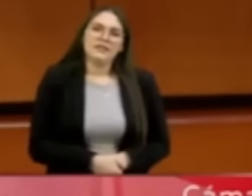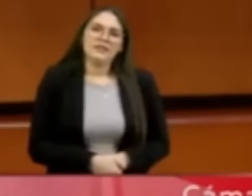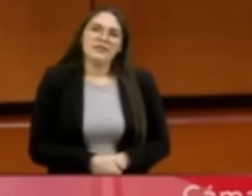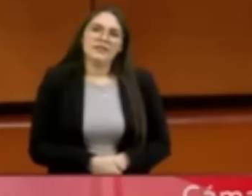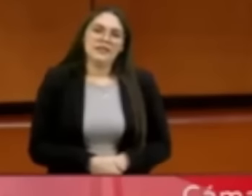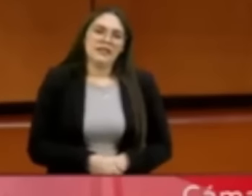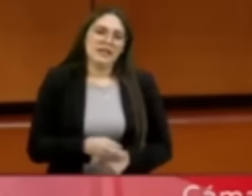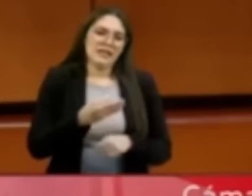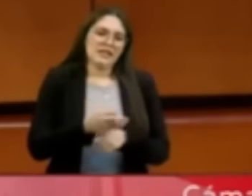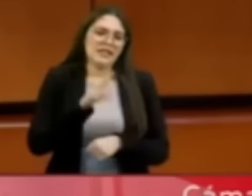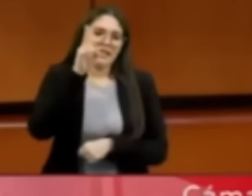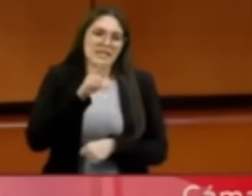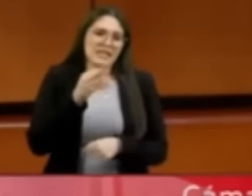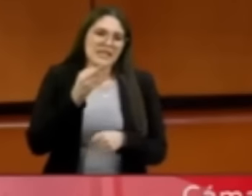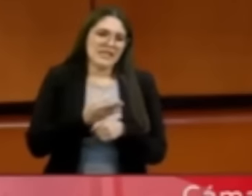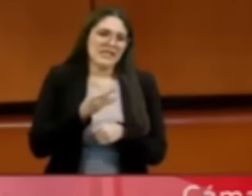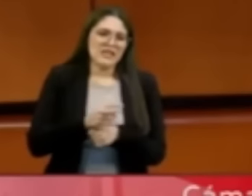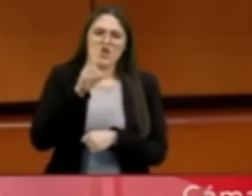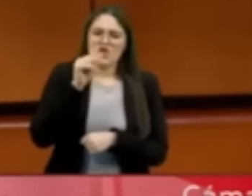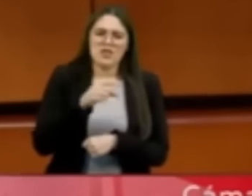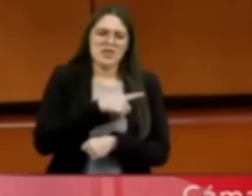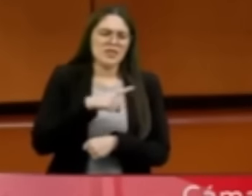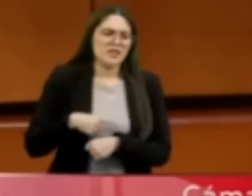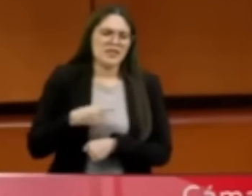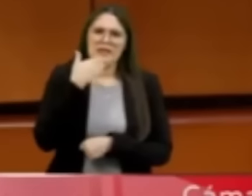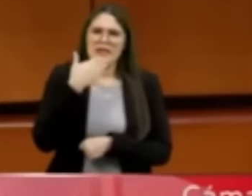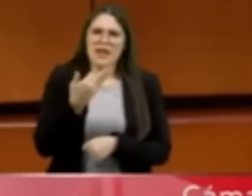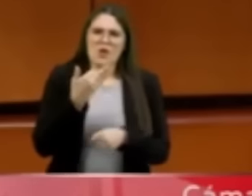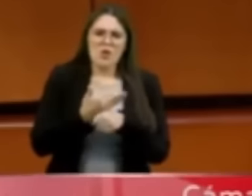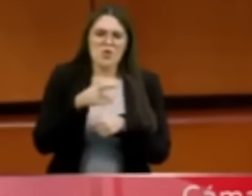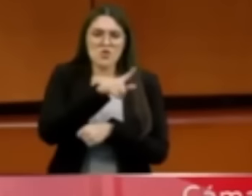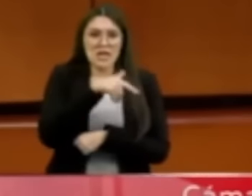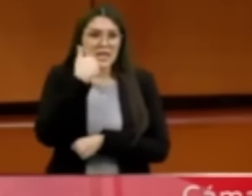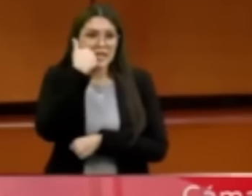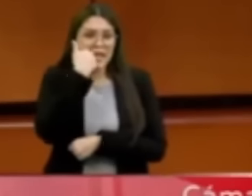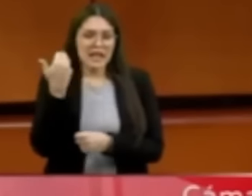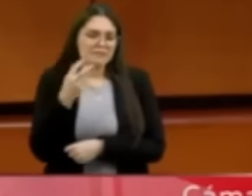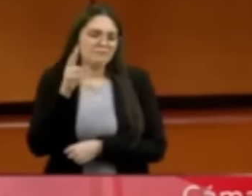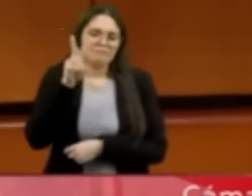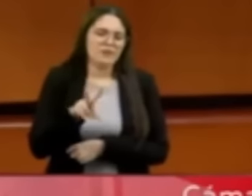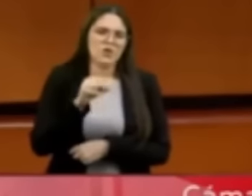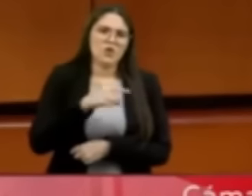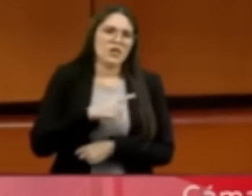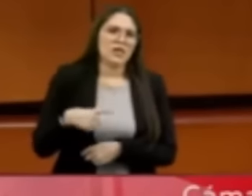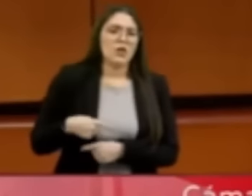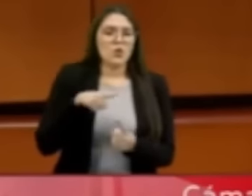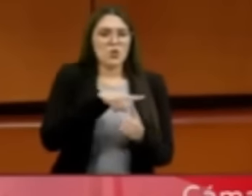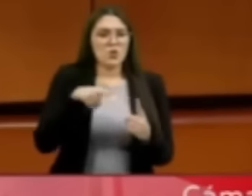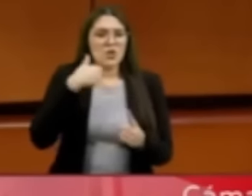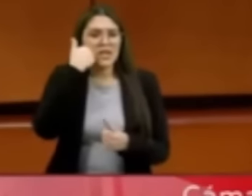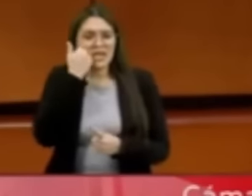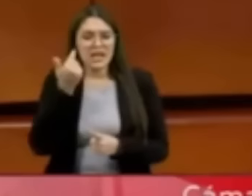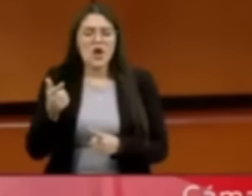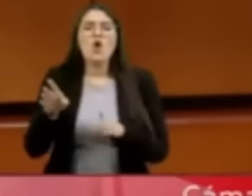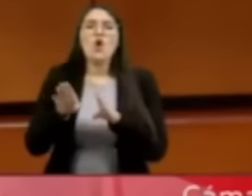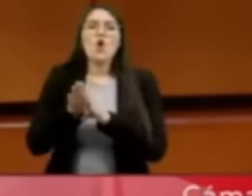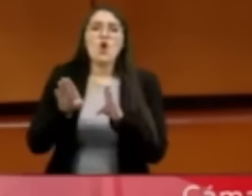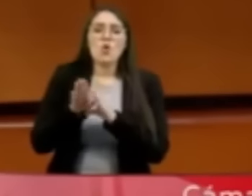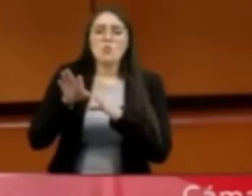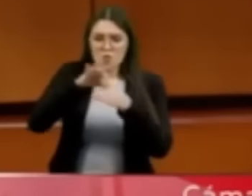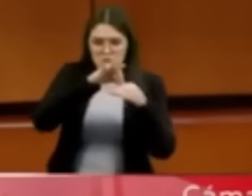Pero es absolutamente indebido lo que pretenden hacer. Pretenden lograr votos linchando.